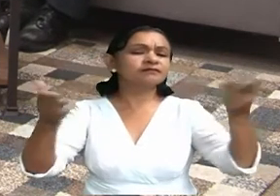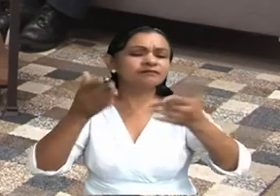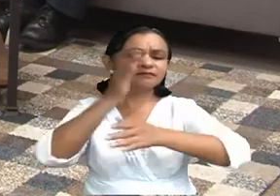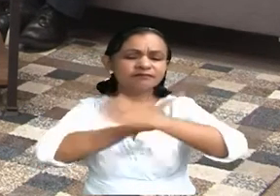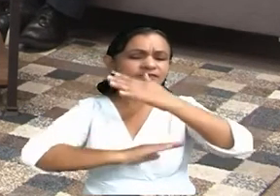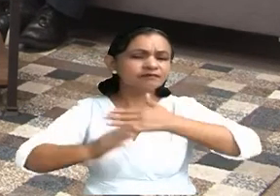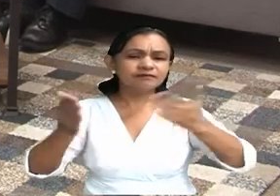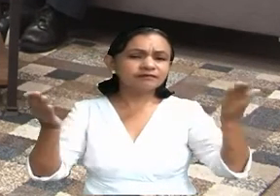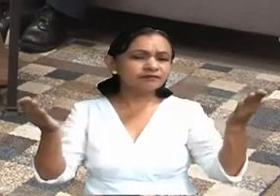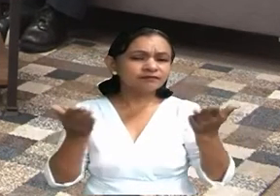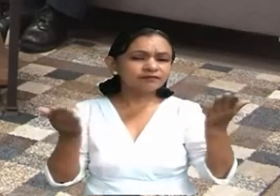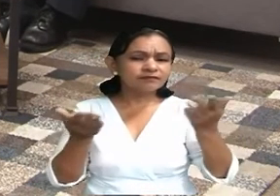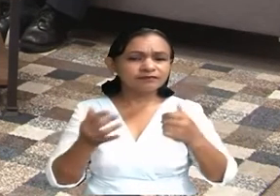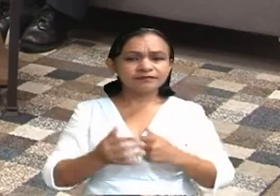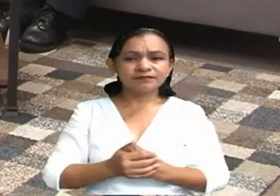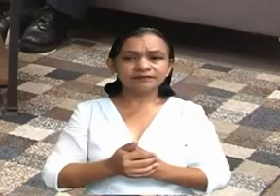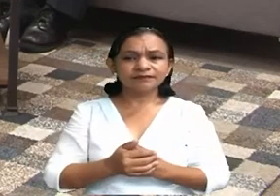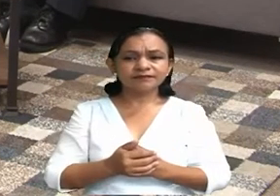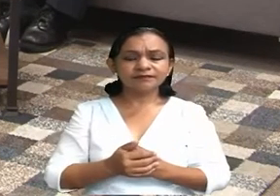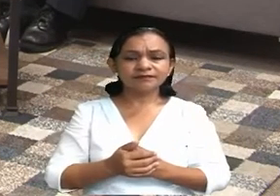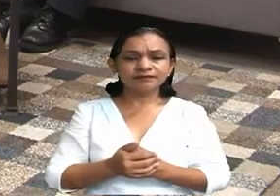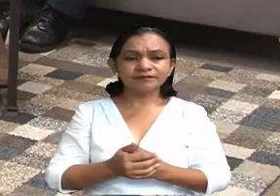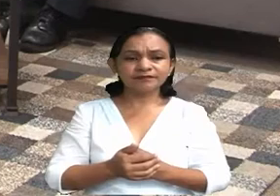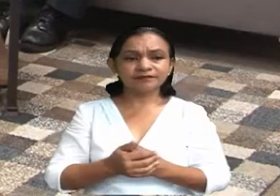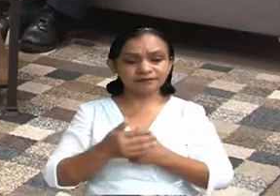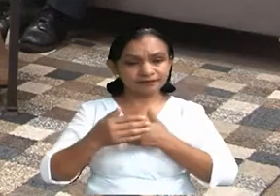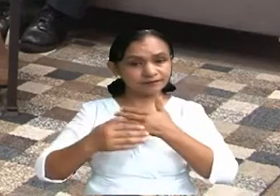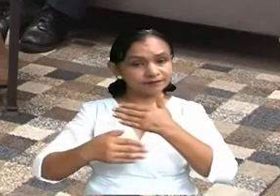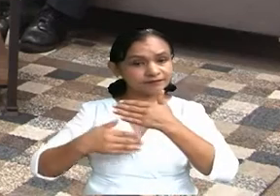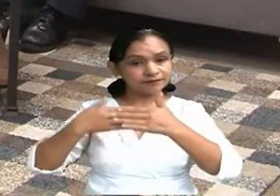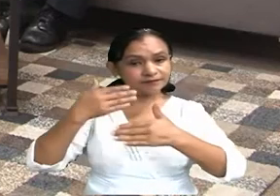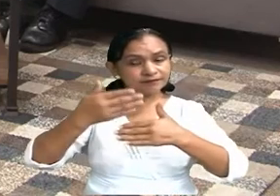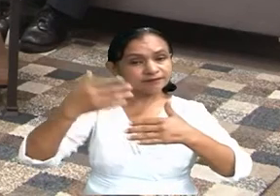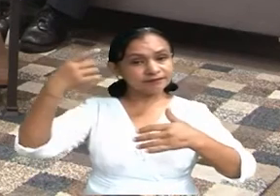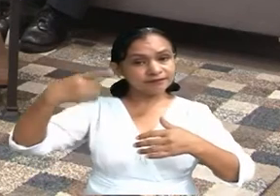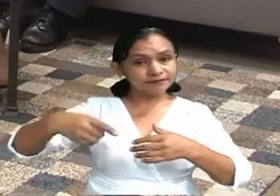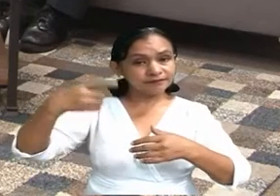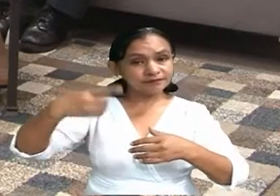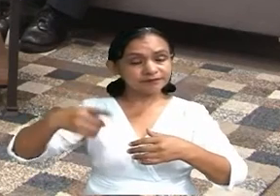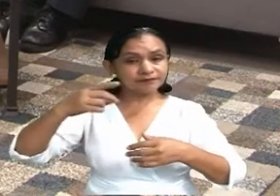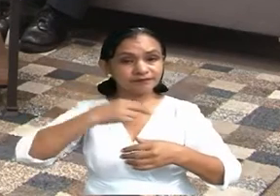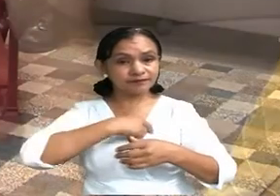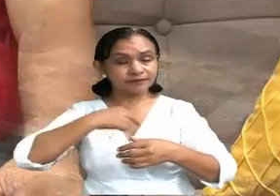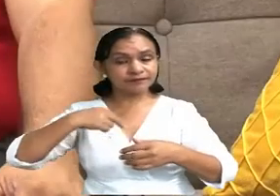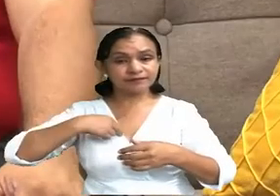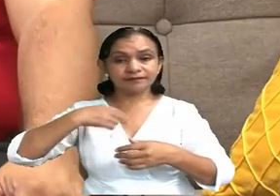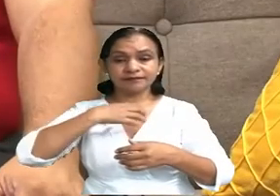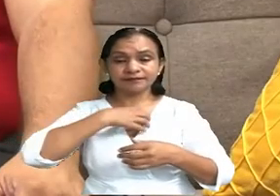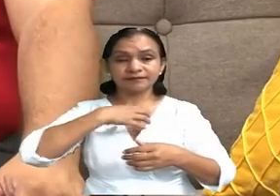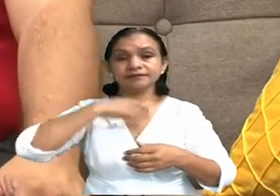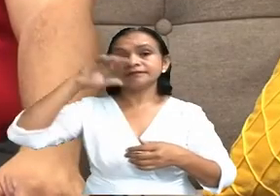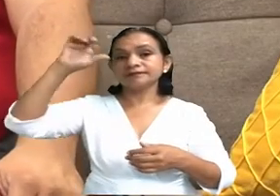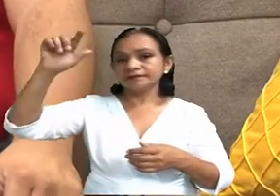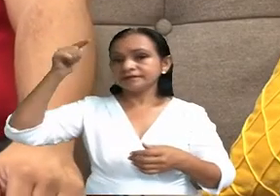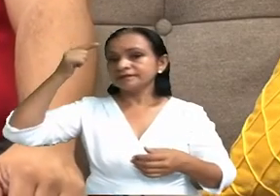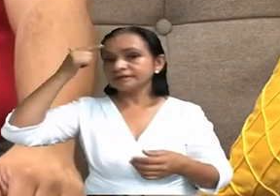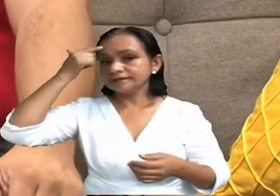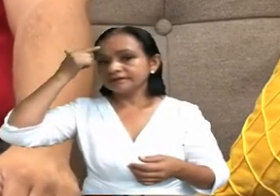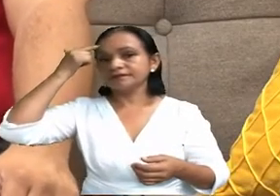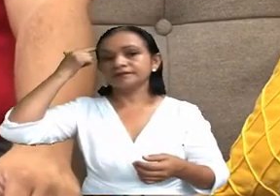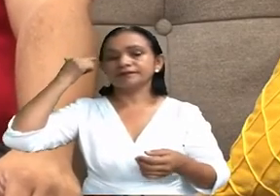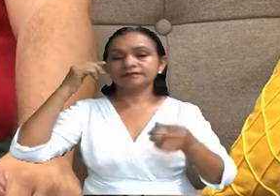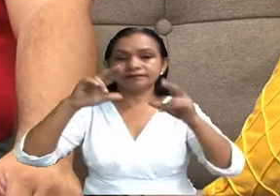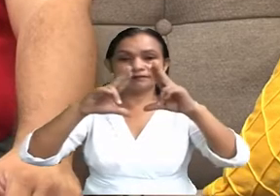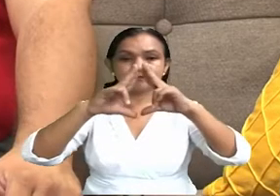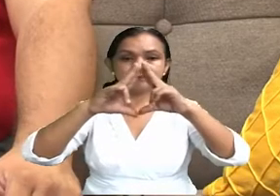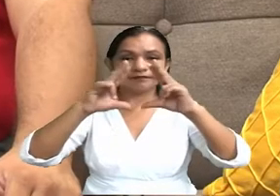explicación? Efectivamente, en todo este proceso de restitución de derechos que ha implementado nuestro gobierno, nuestro país